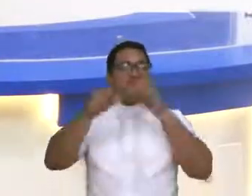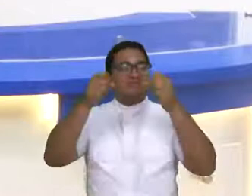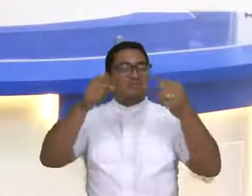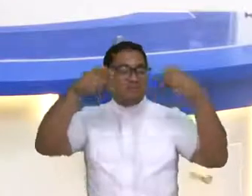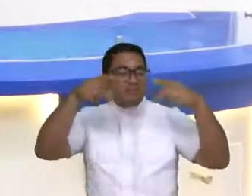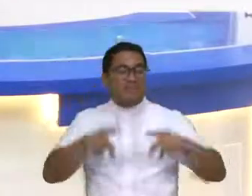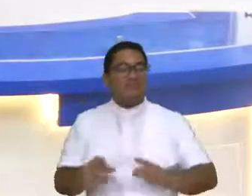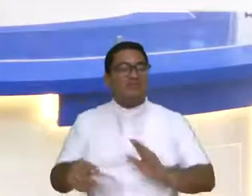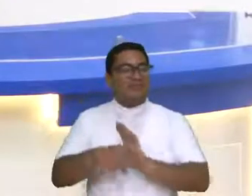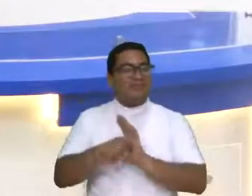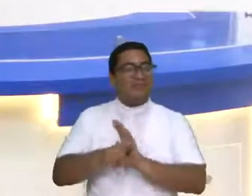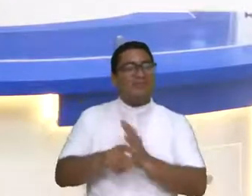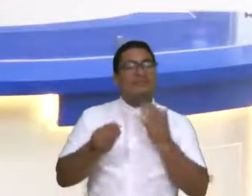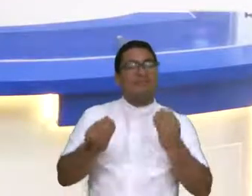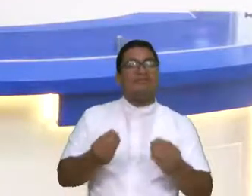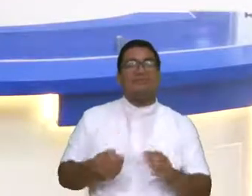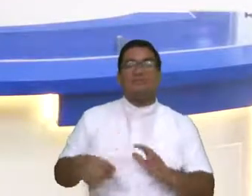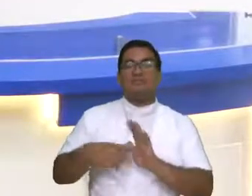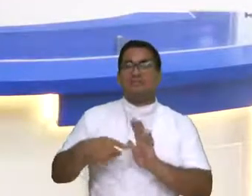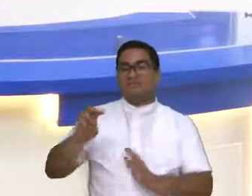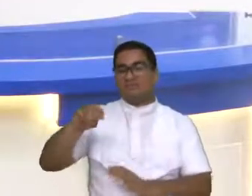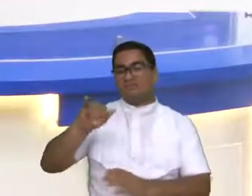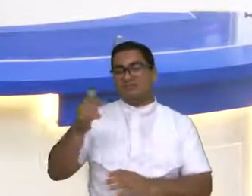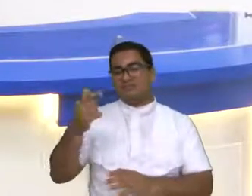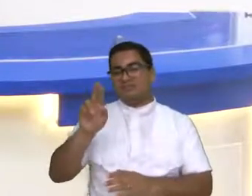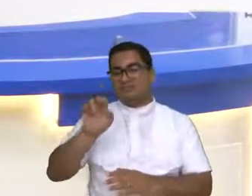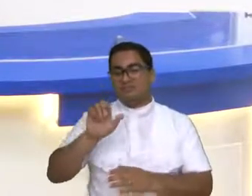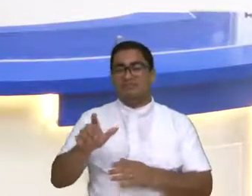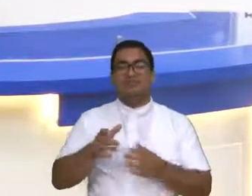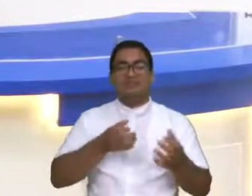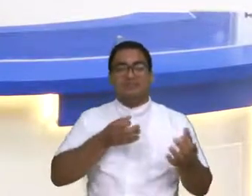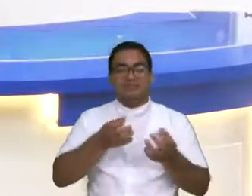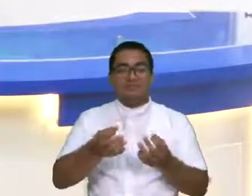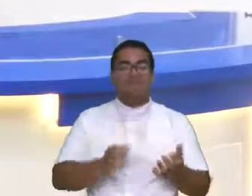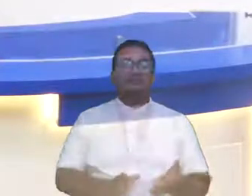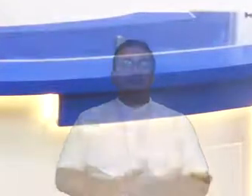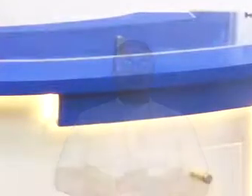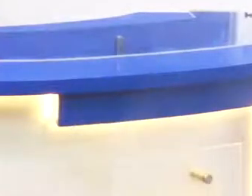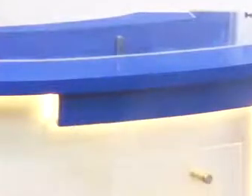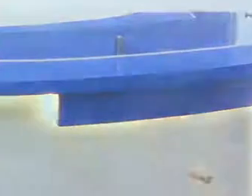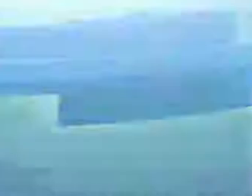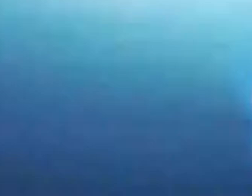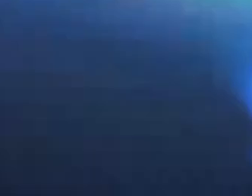de alta peligrosidad. Miguel Carranza Mena nos informa.